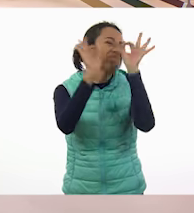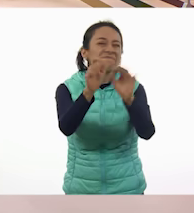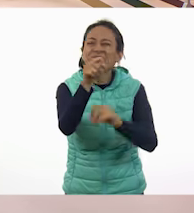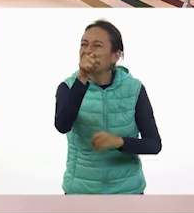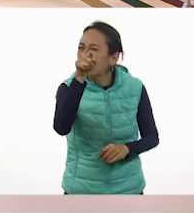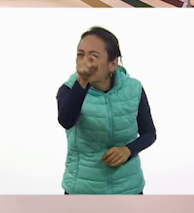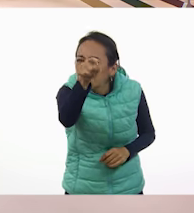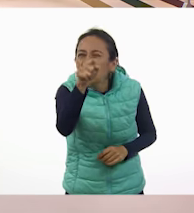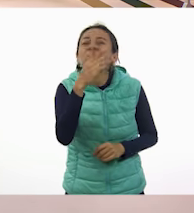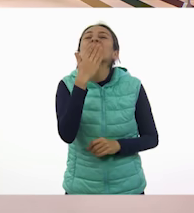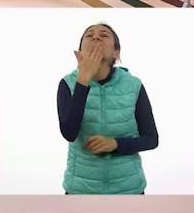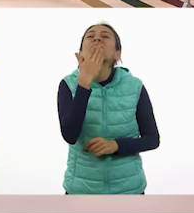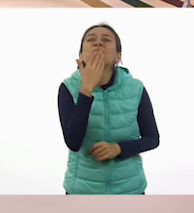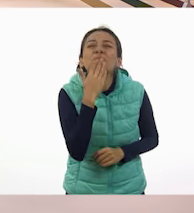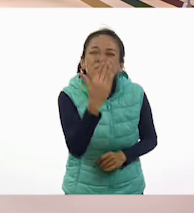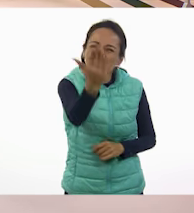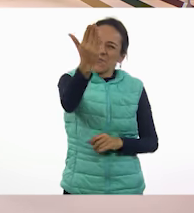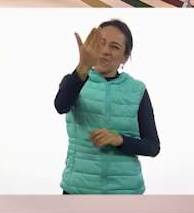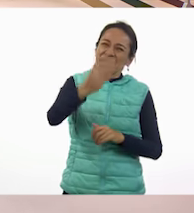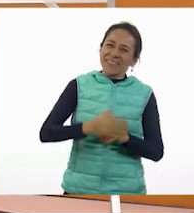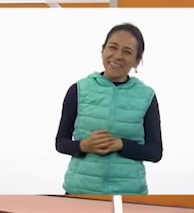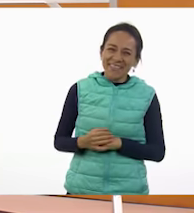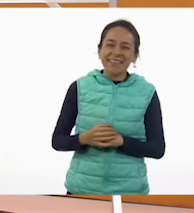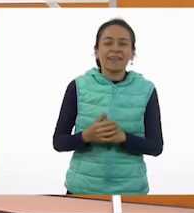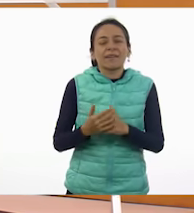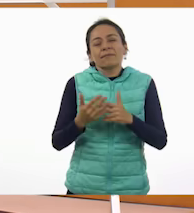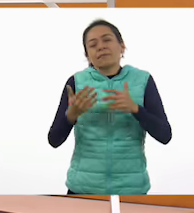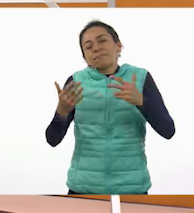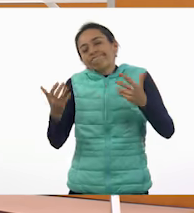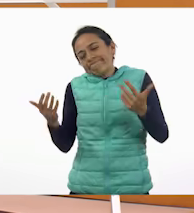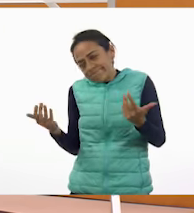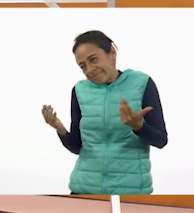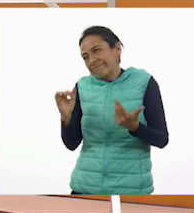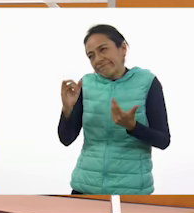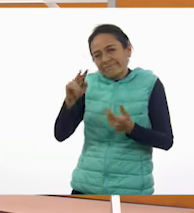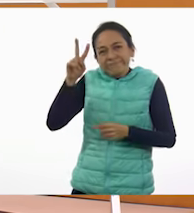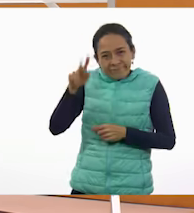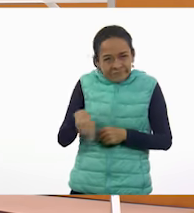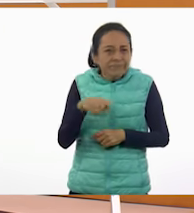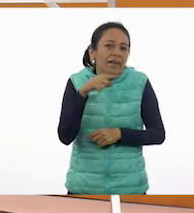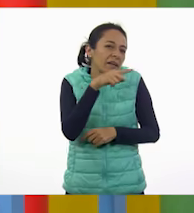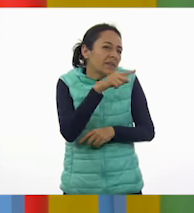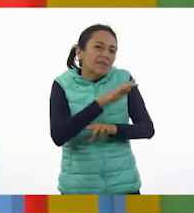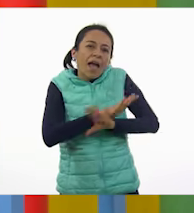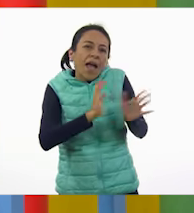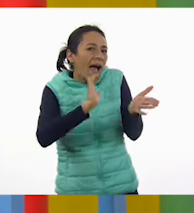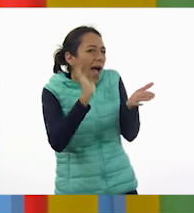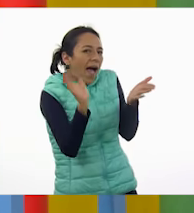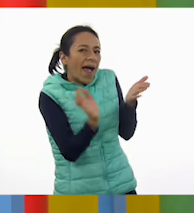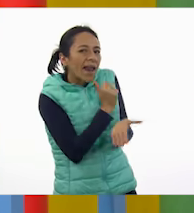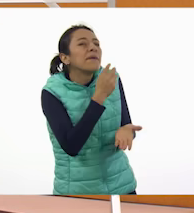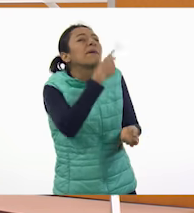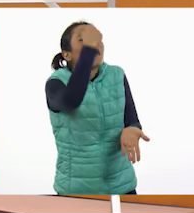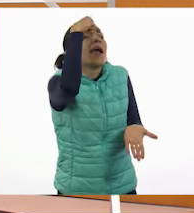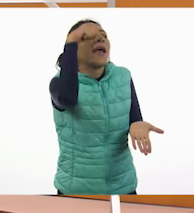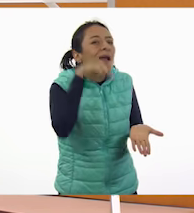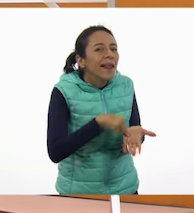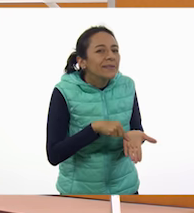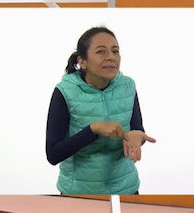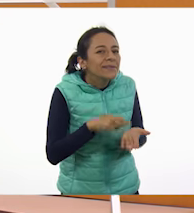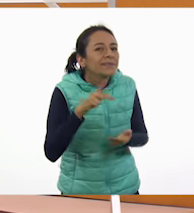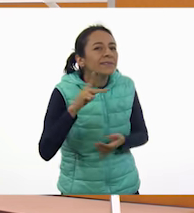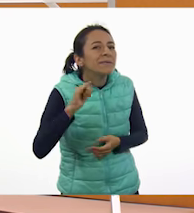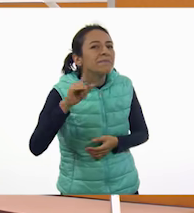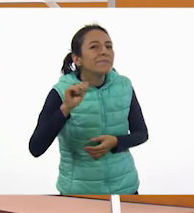Muy bien. Obviamente, les ganaste, pero ¿qué crees? ¿Qué crees, Tilar? A ver, que ahora vas a